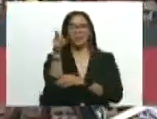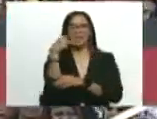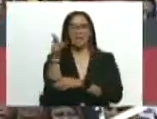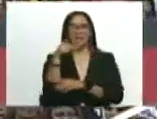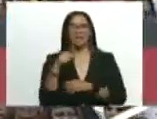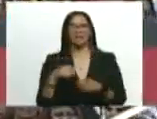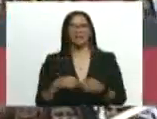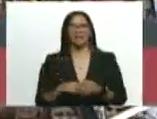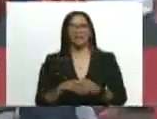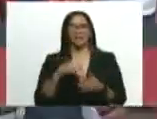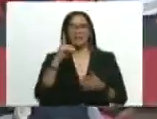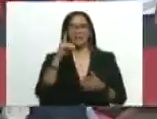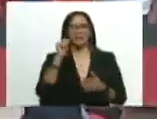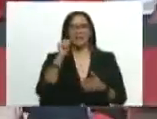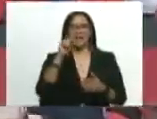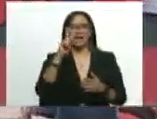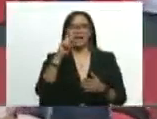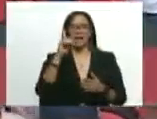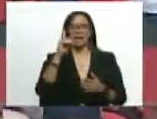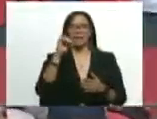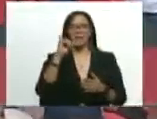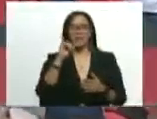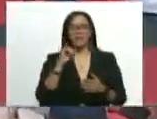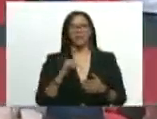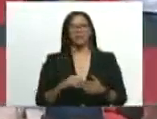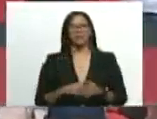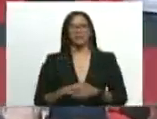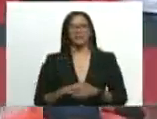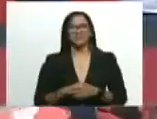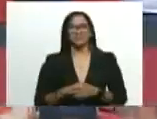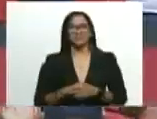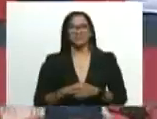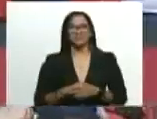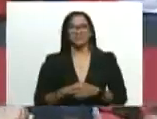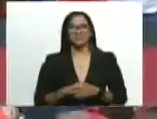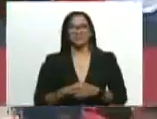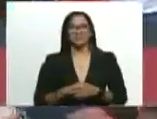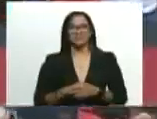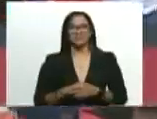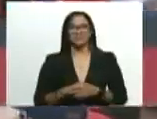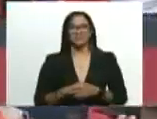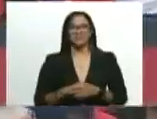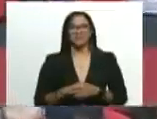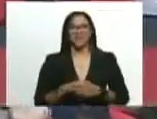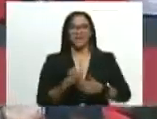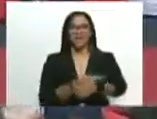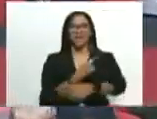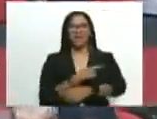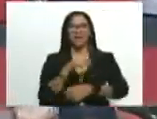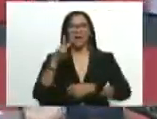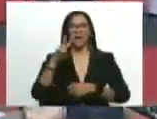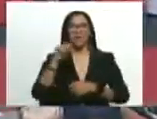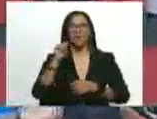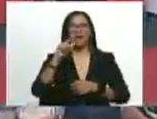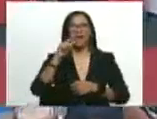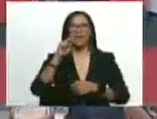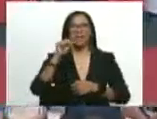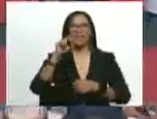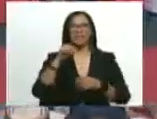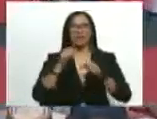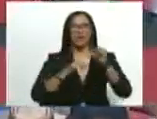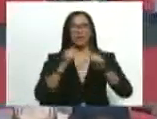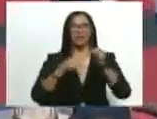David Vázquez del frente colectivo Sergio Rodríguez el hermano Valentín Santana El colectivo